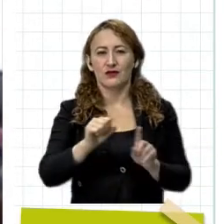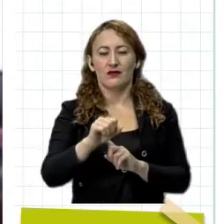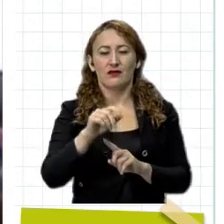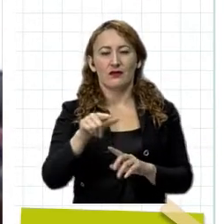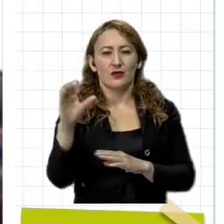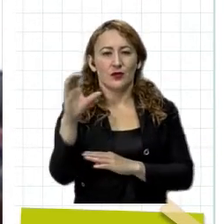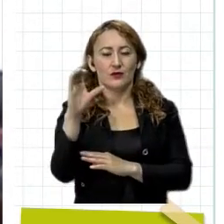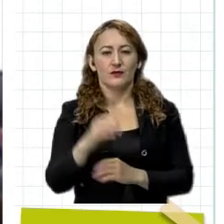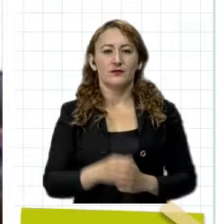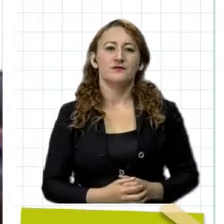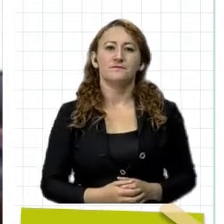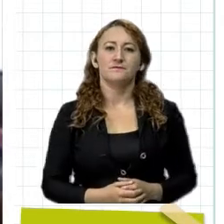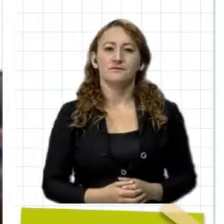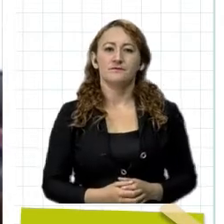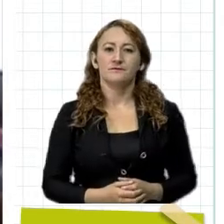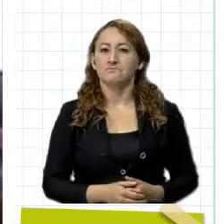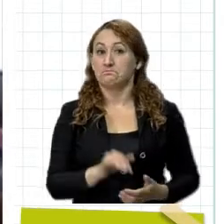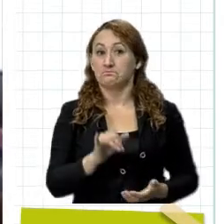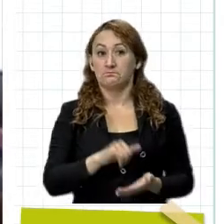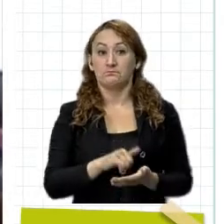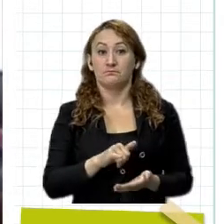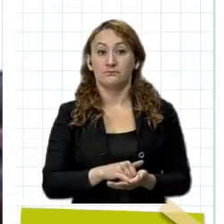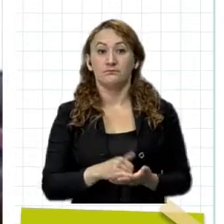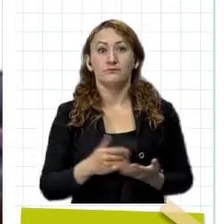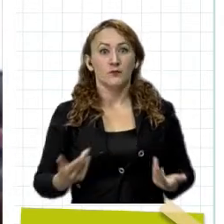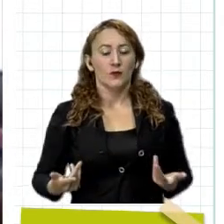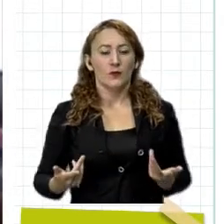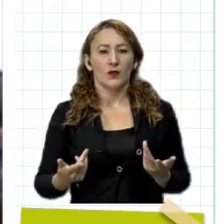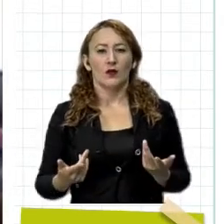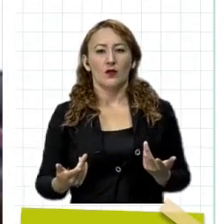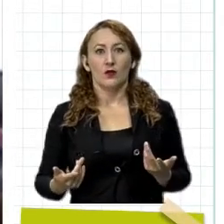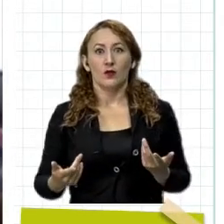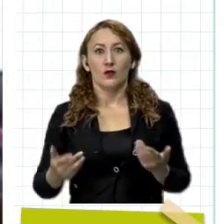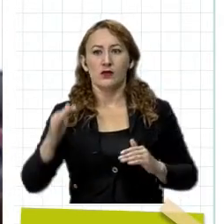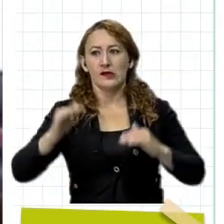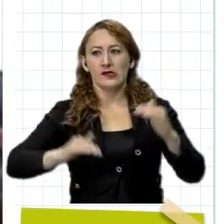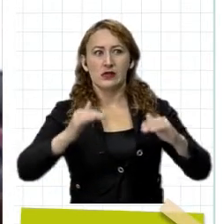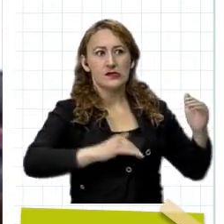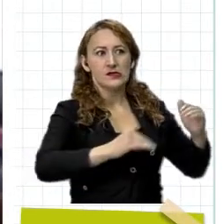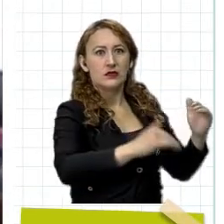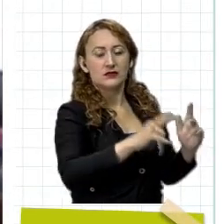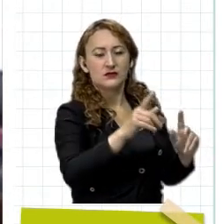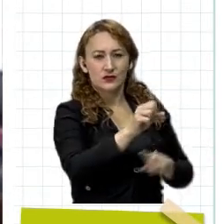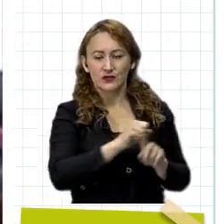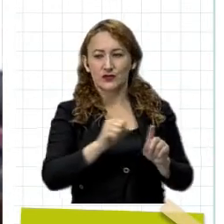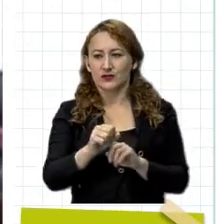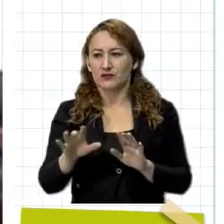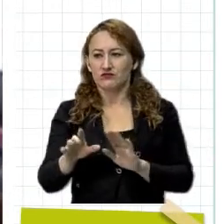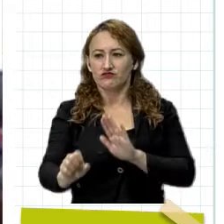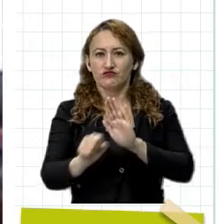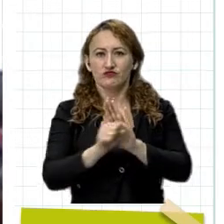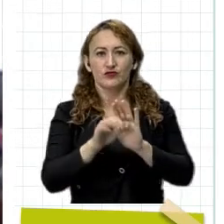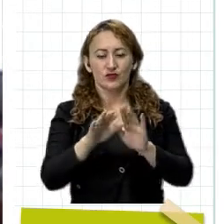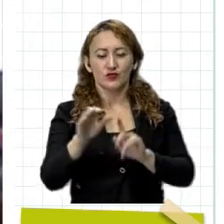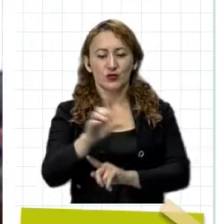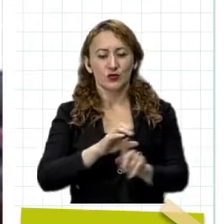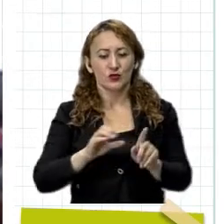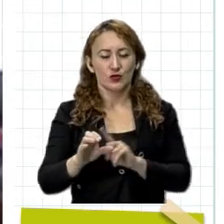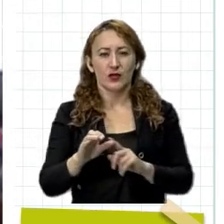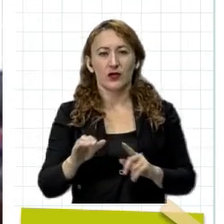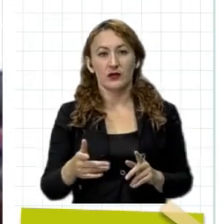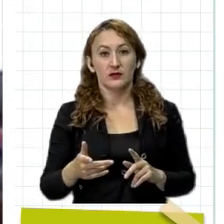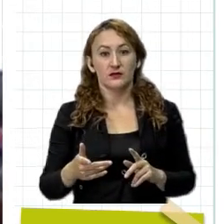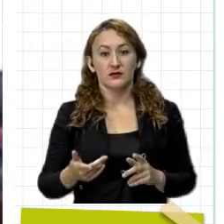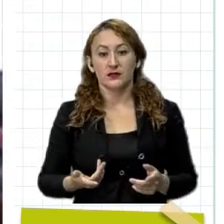colombiana. Igualmente, de combatir las profundas desigualdades sociales y representaciones culturales